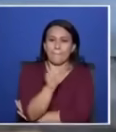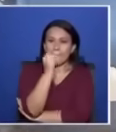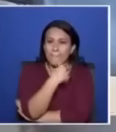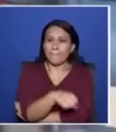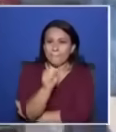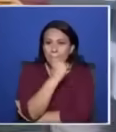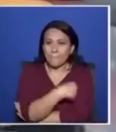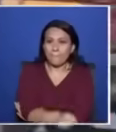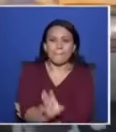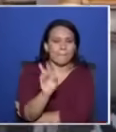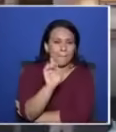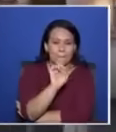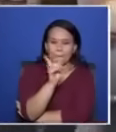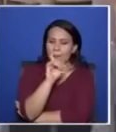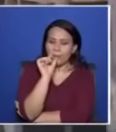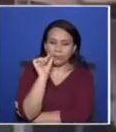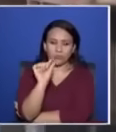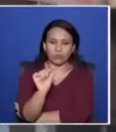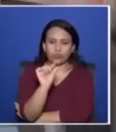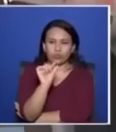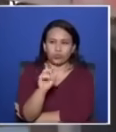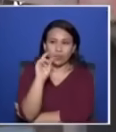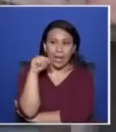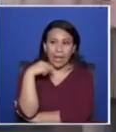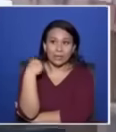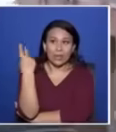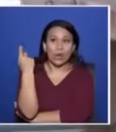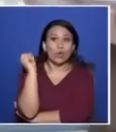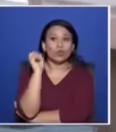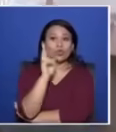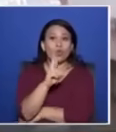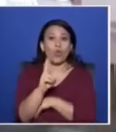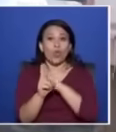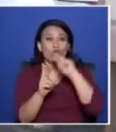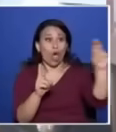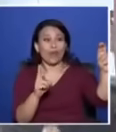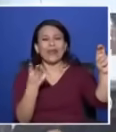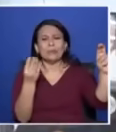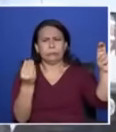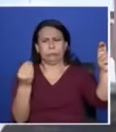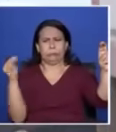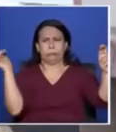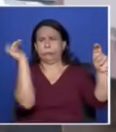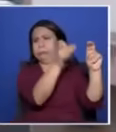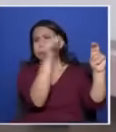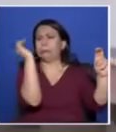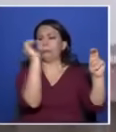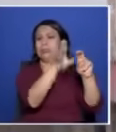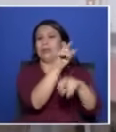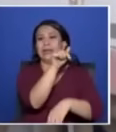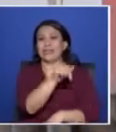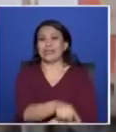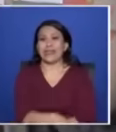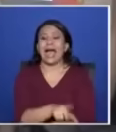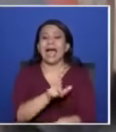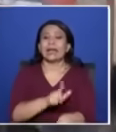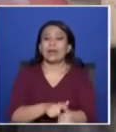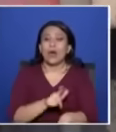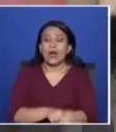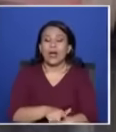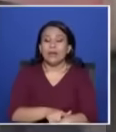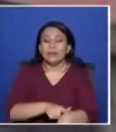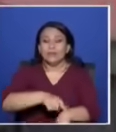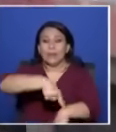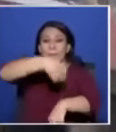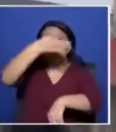entre lo que viene a ser el segundo y el primer puente de la vía perimetral, donde realmente a partir de las